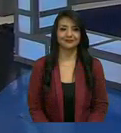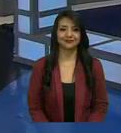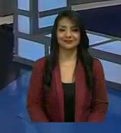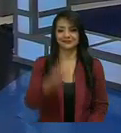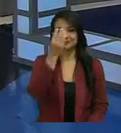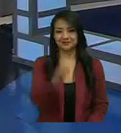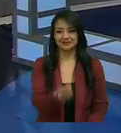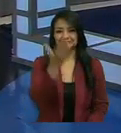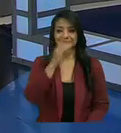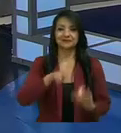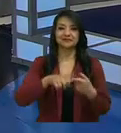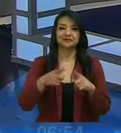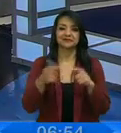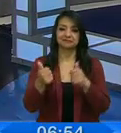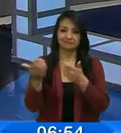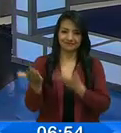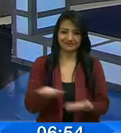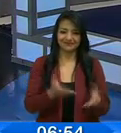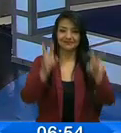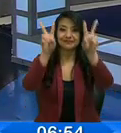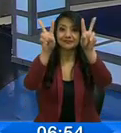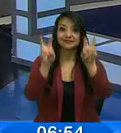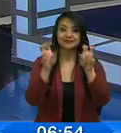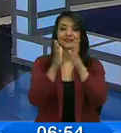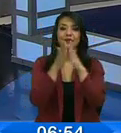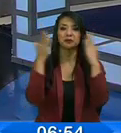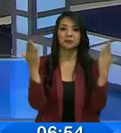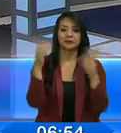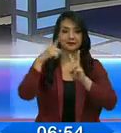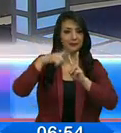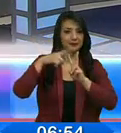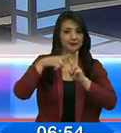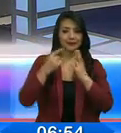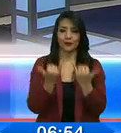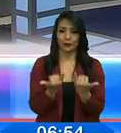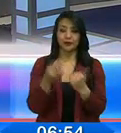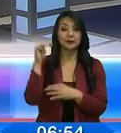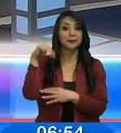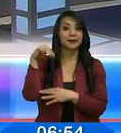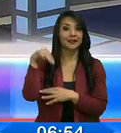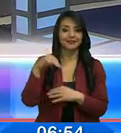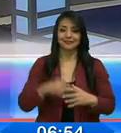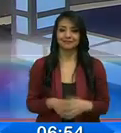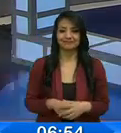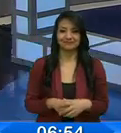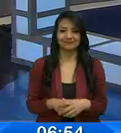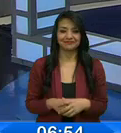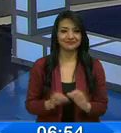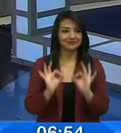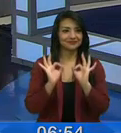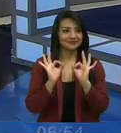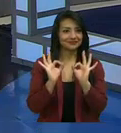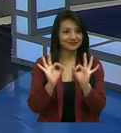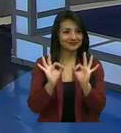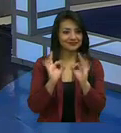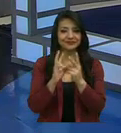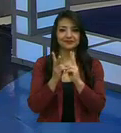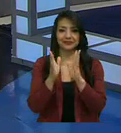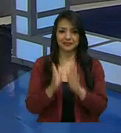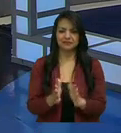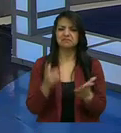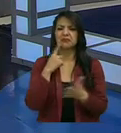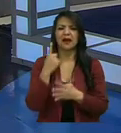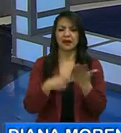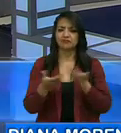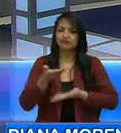buenos días, amigos televidentes. Bienvenidos a esta, la primera emisión del Comercio TV en este día martes. Aquí estamos, vecinos queridos, para